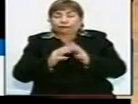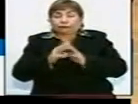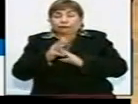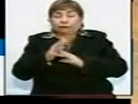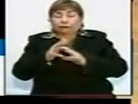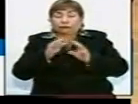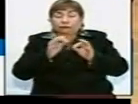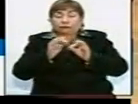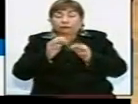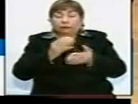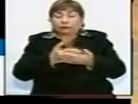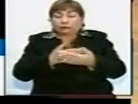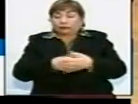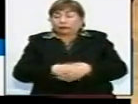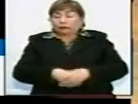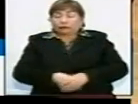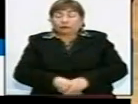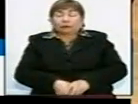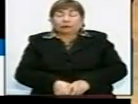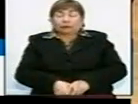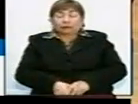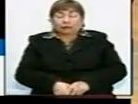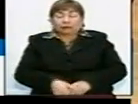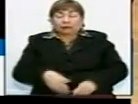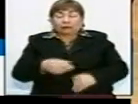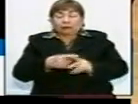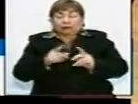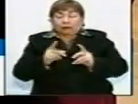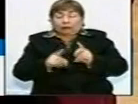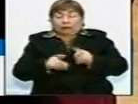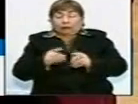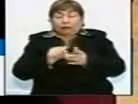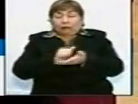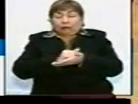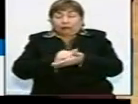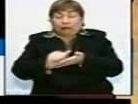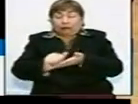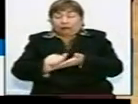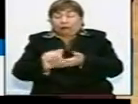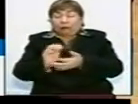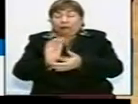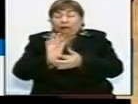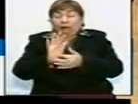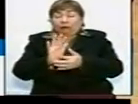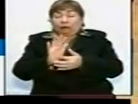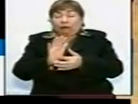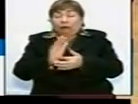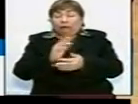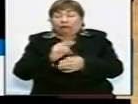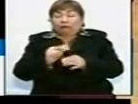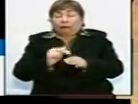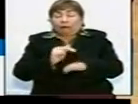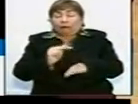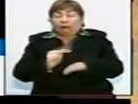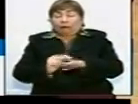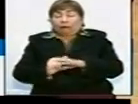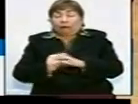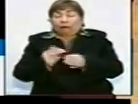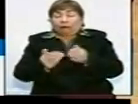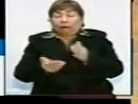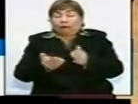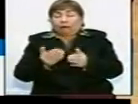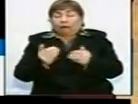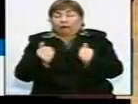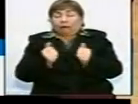la definición de milla pero digamos si hay algunos meses que están presentándose condiciones entre normales a fría eso